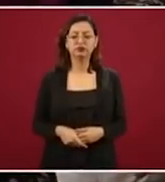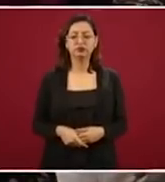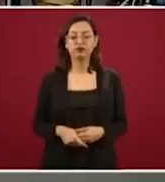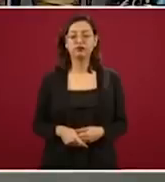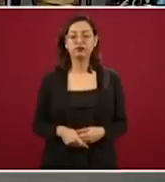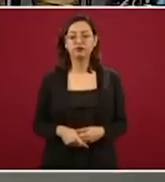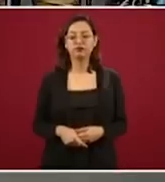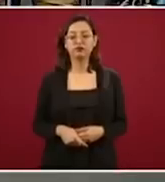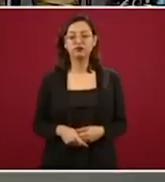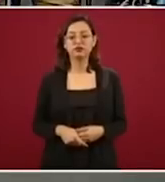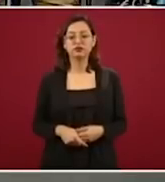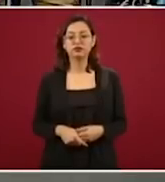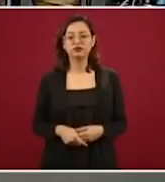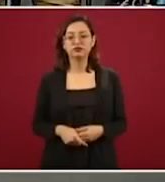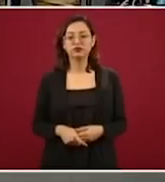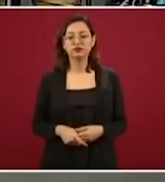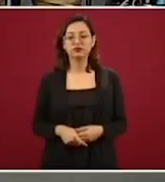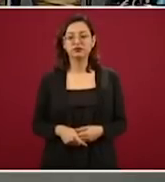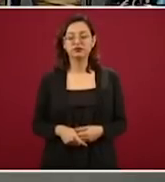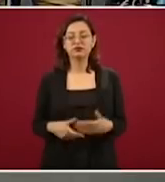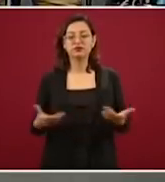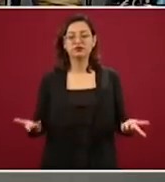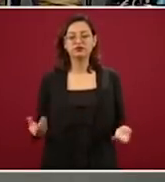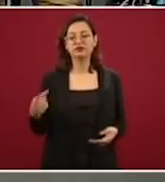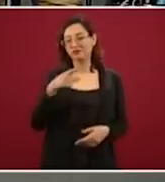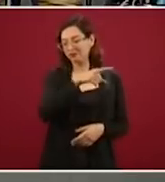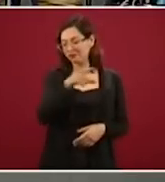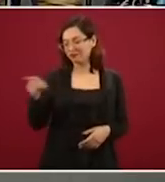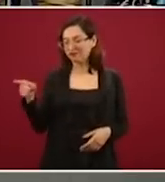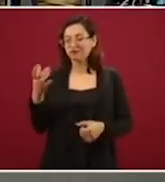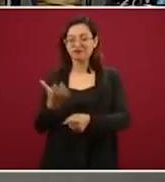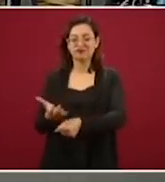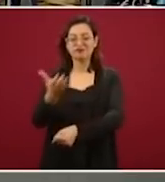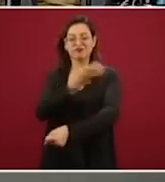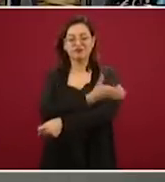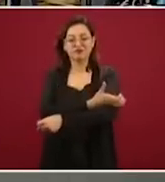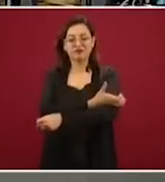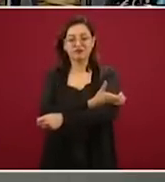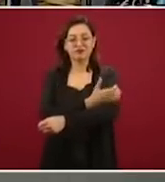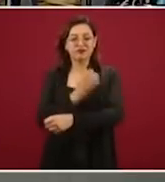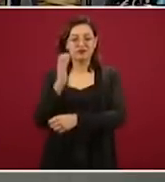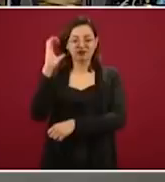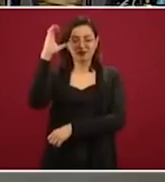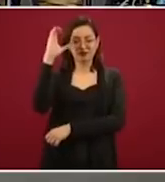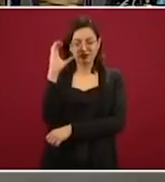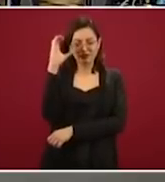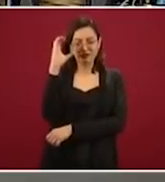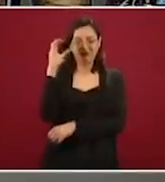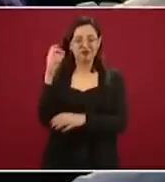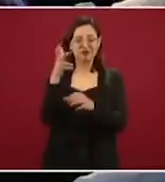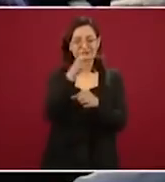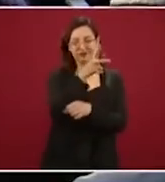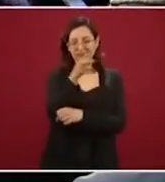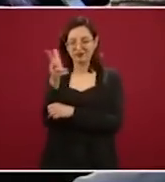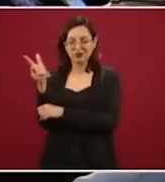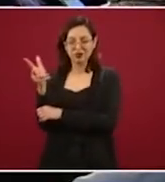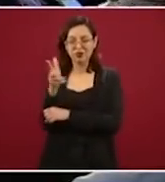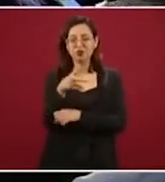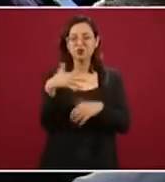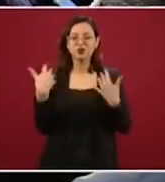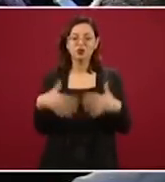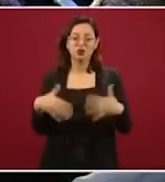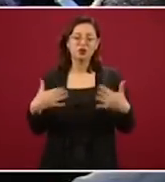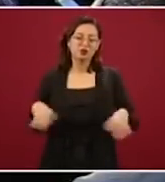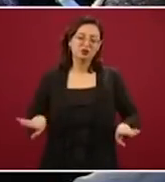compañeros camarógrafos, que son muy buenos, extraordinarios, todos los trabajadores